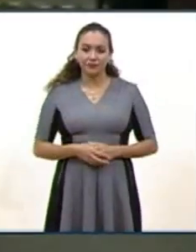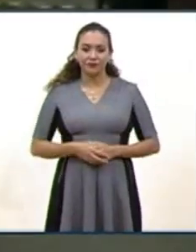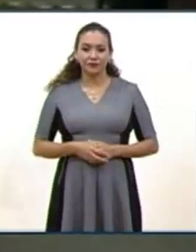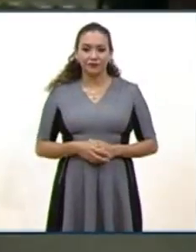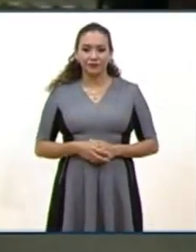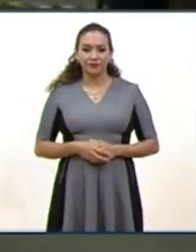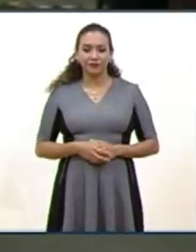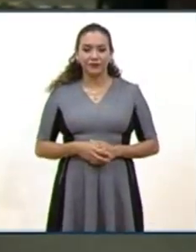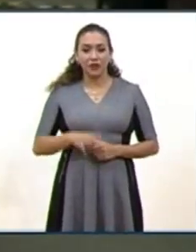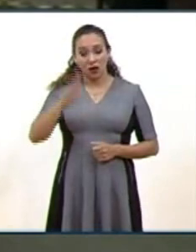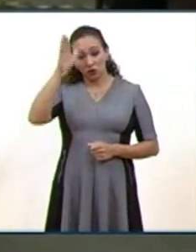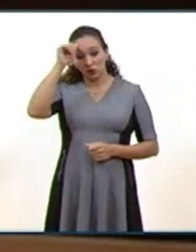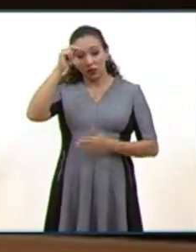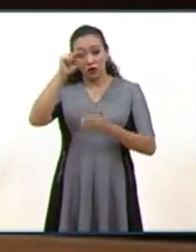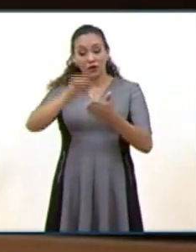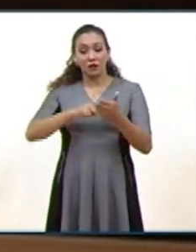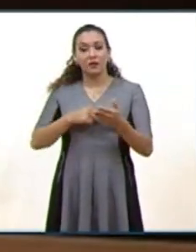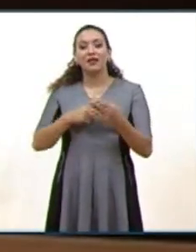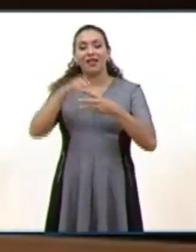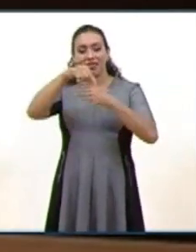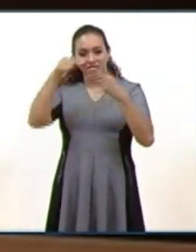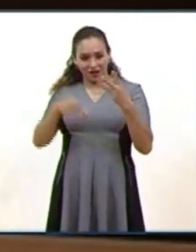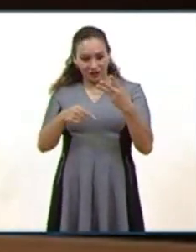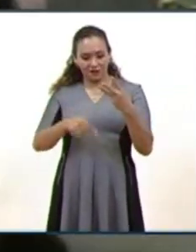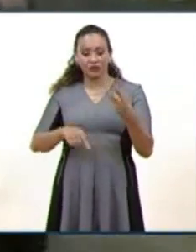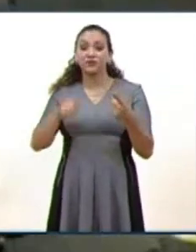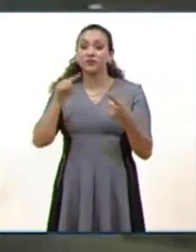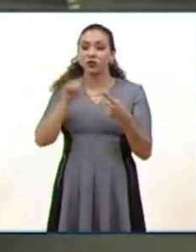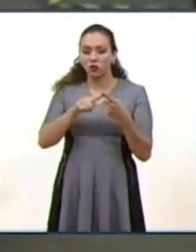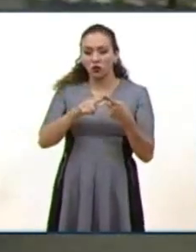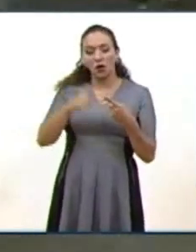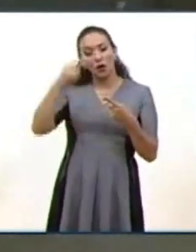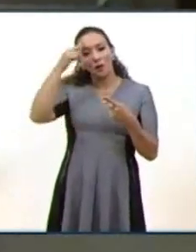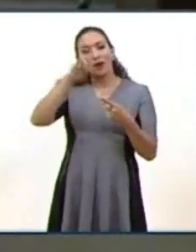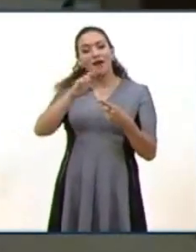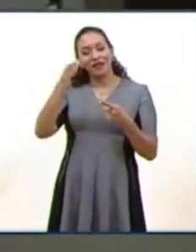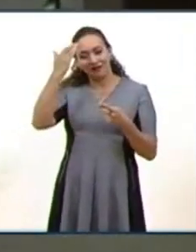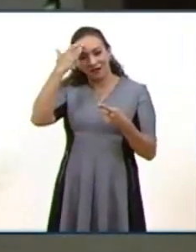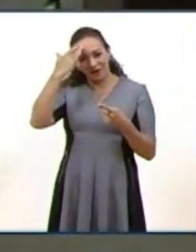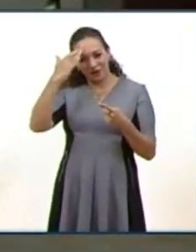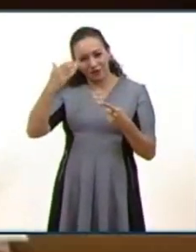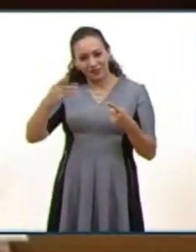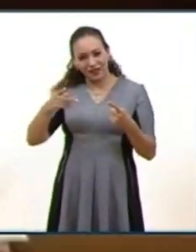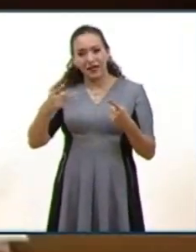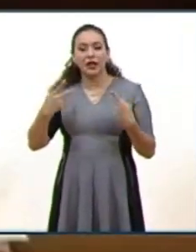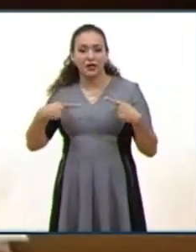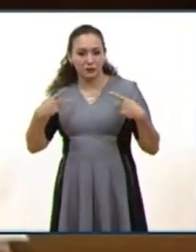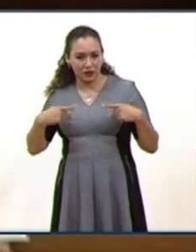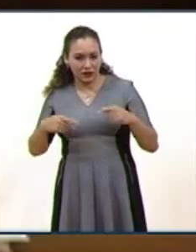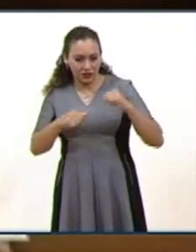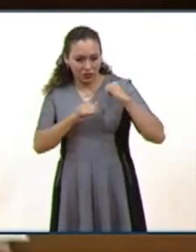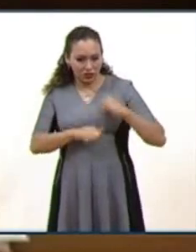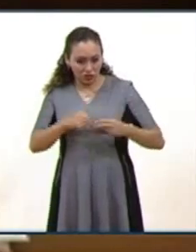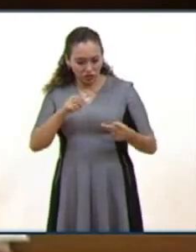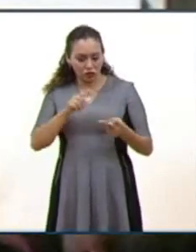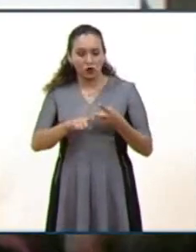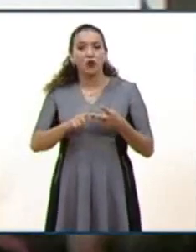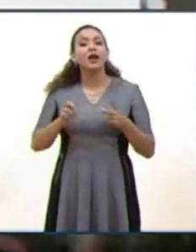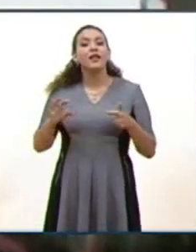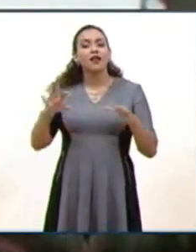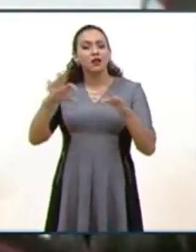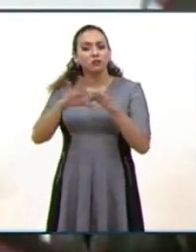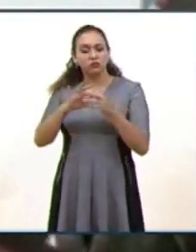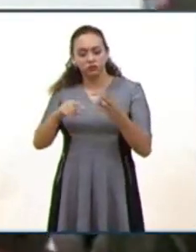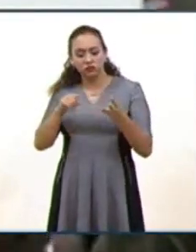Los convenios son 3, el de interconexión, el del reconocimiento de la FIREL, del Poder Judicial de la Federación, y